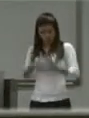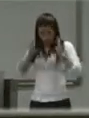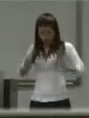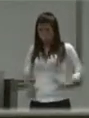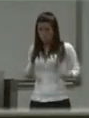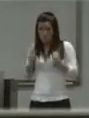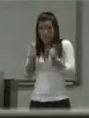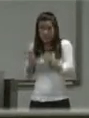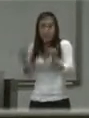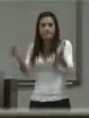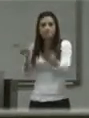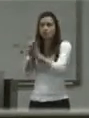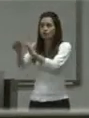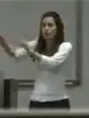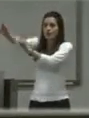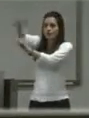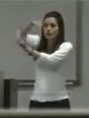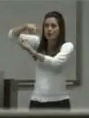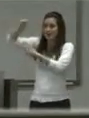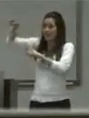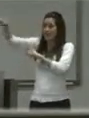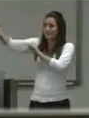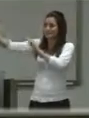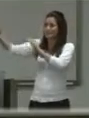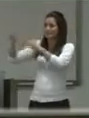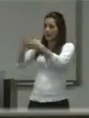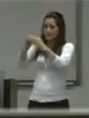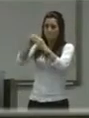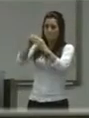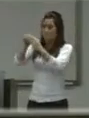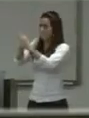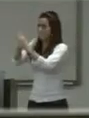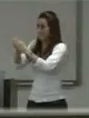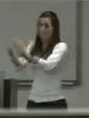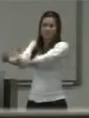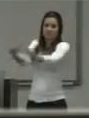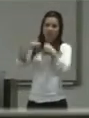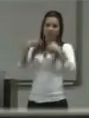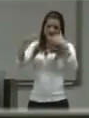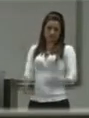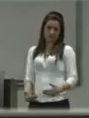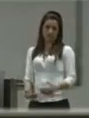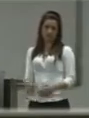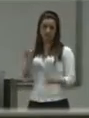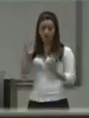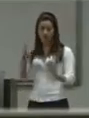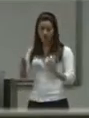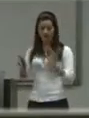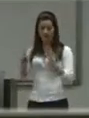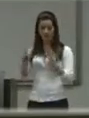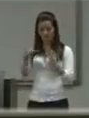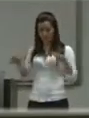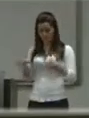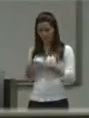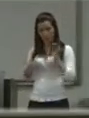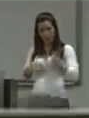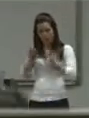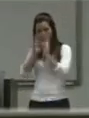esa interacción con las barreras genera discapacidad Sí sí el digamos El ejemplo simple si yo soy una persona